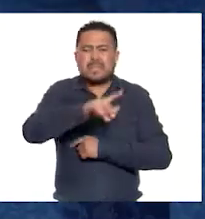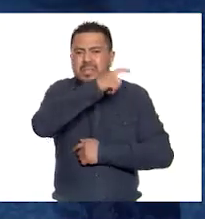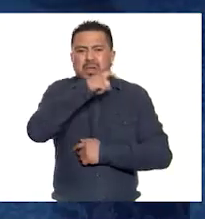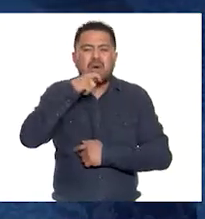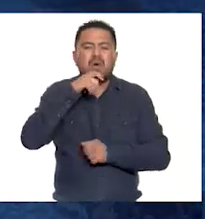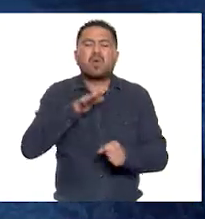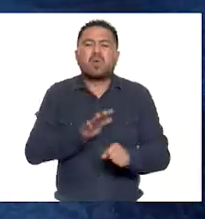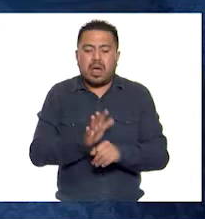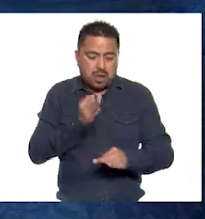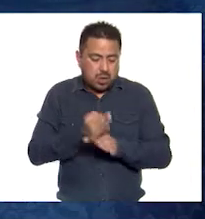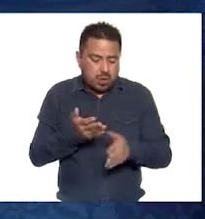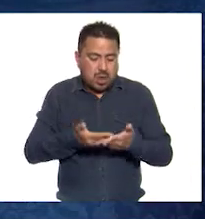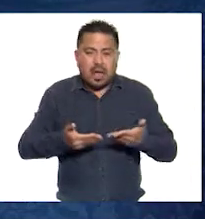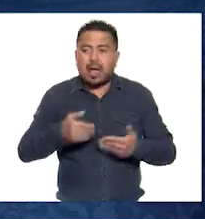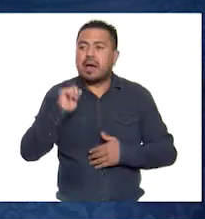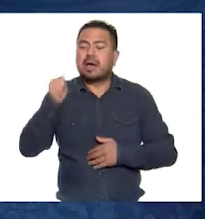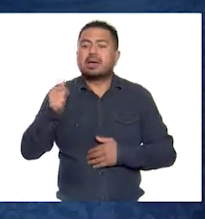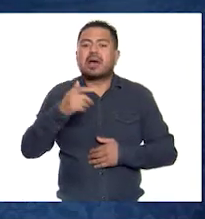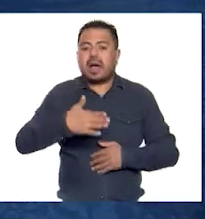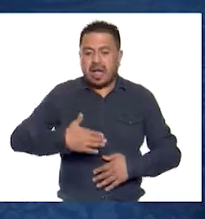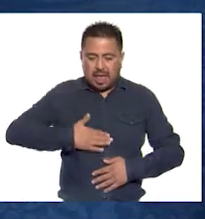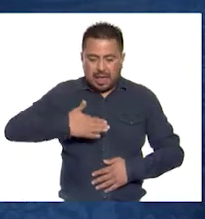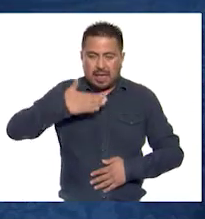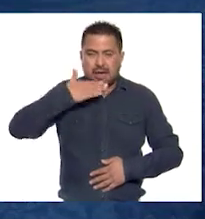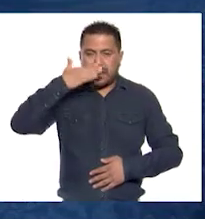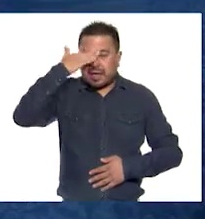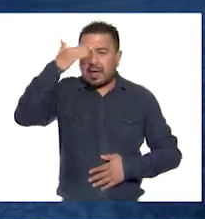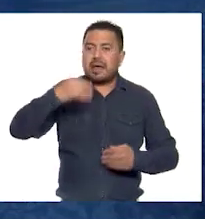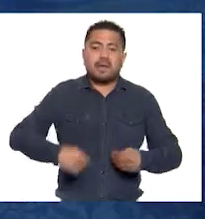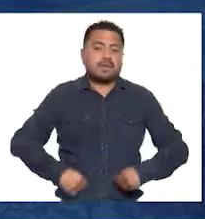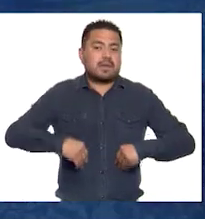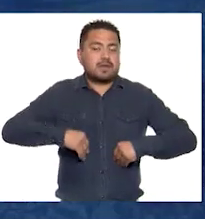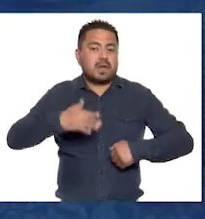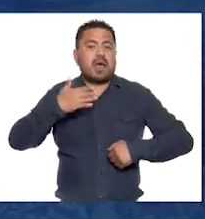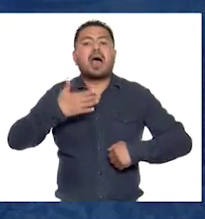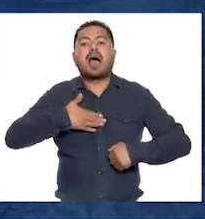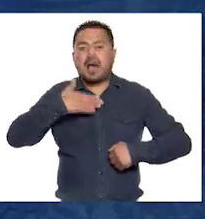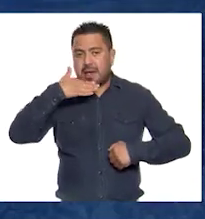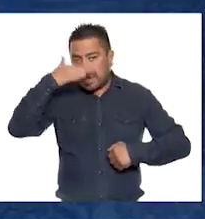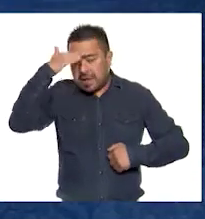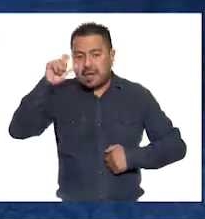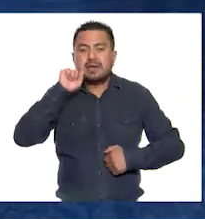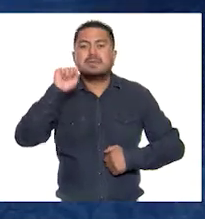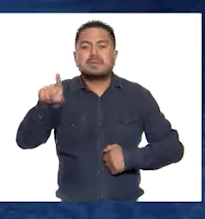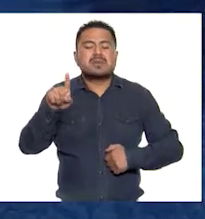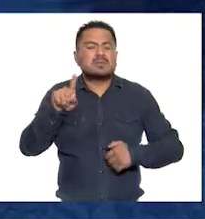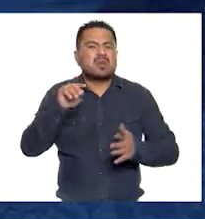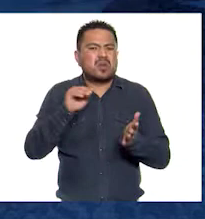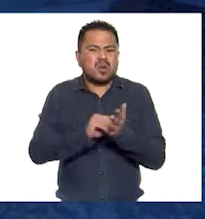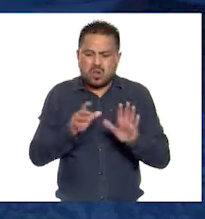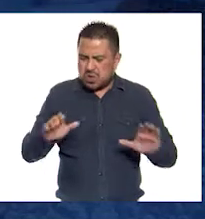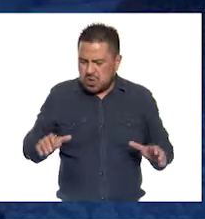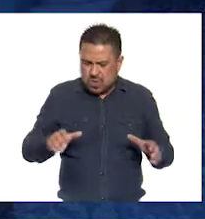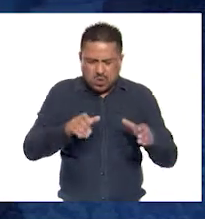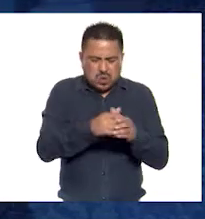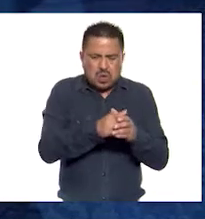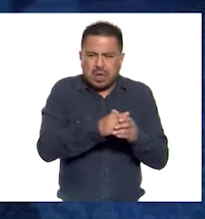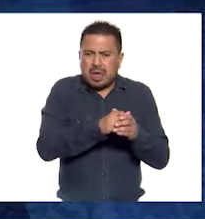de lo que actualmente es Arabia Saudita, habitaban los árabes, quienes se congregaban en pequeñas